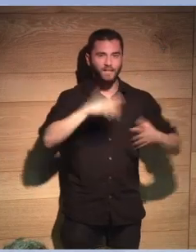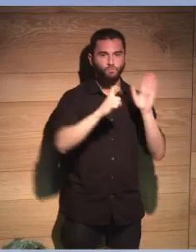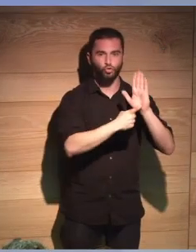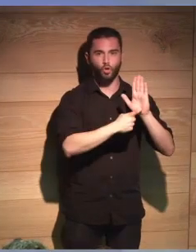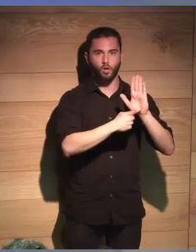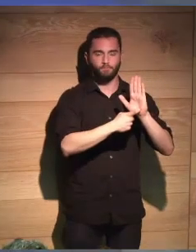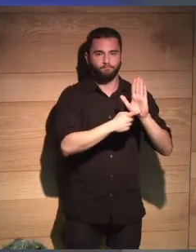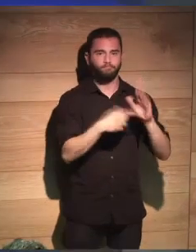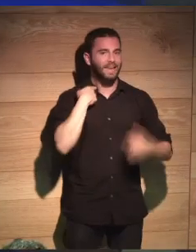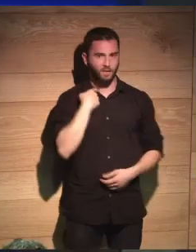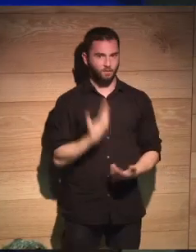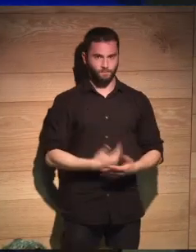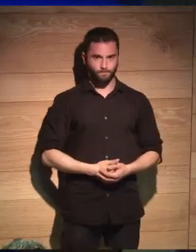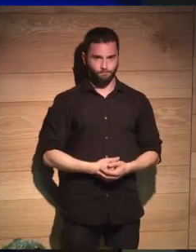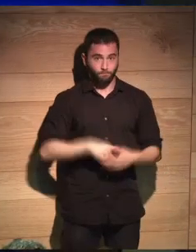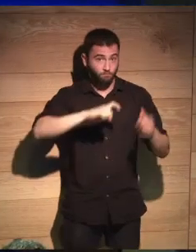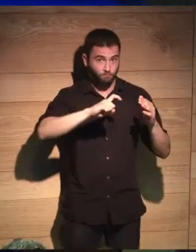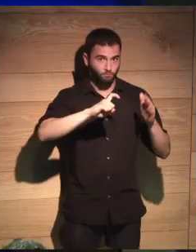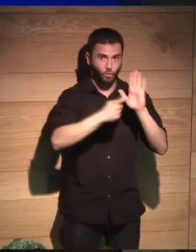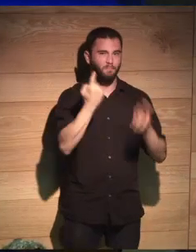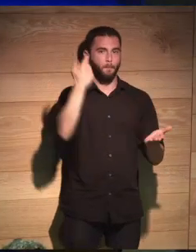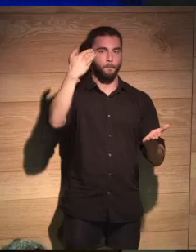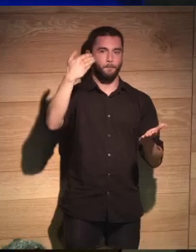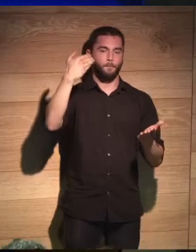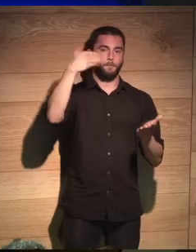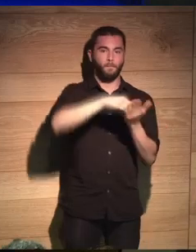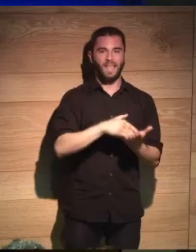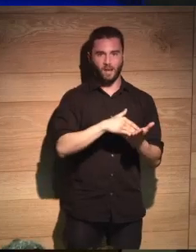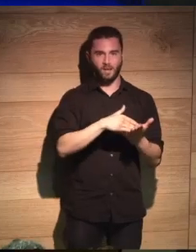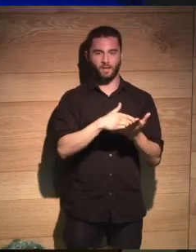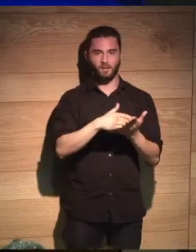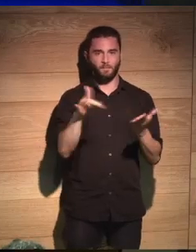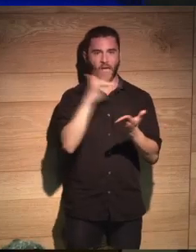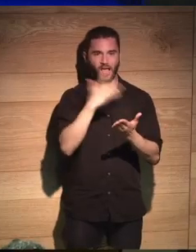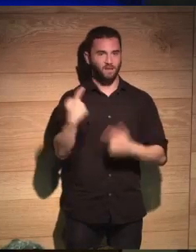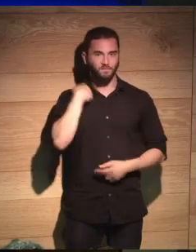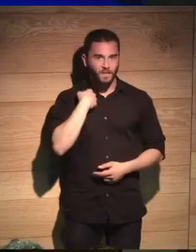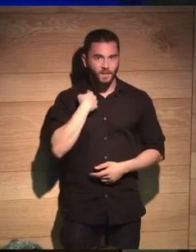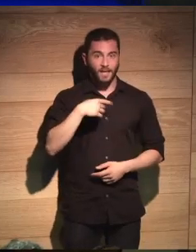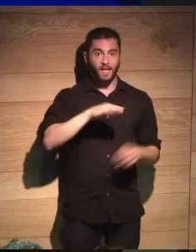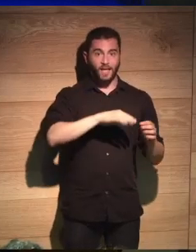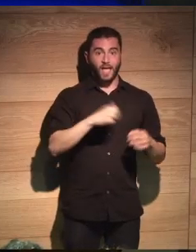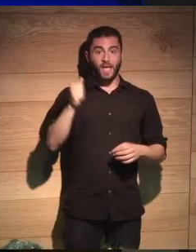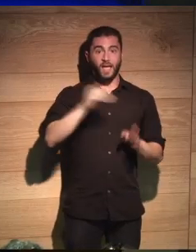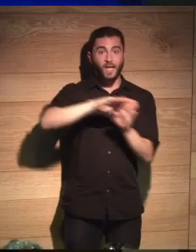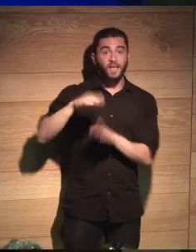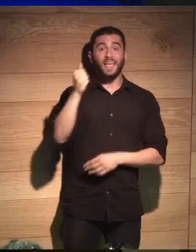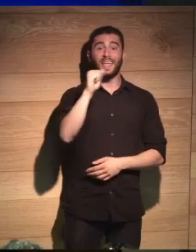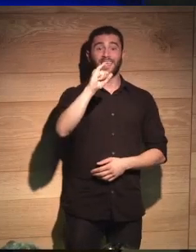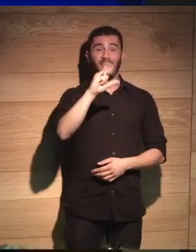había extraviado. Todo, 1000 páginas. Además, Ilse proporcionó